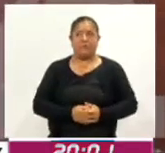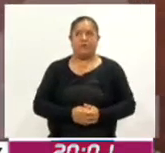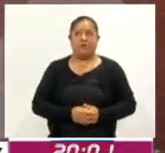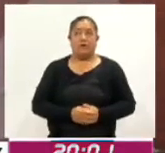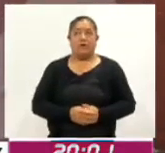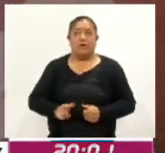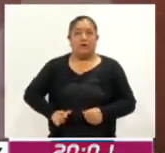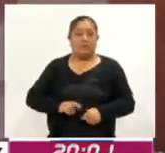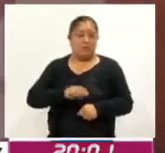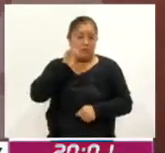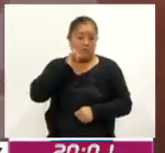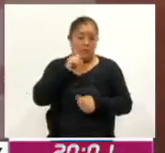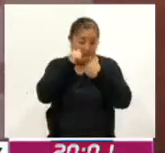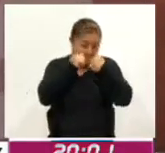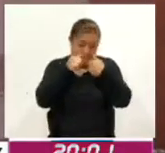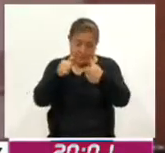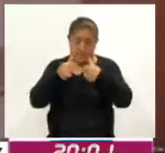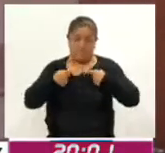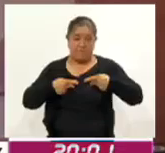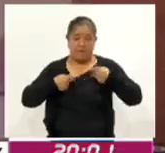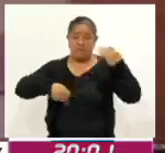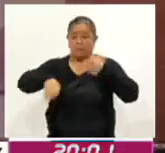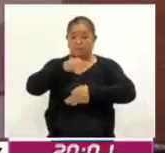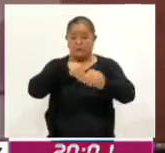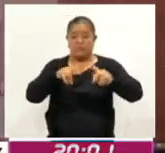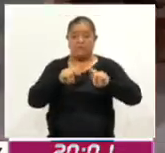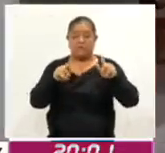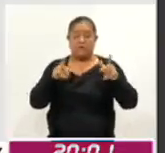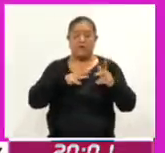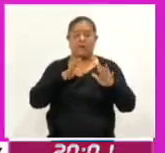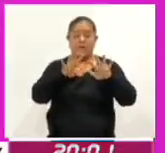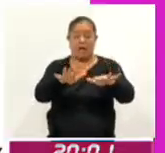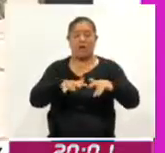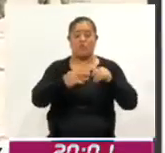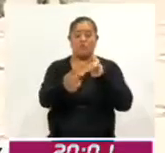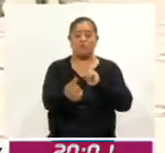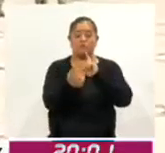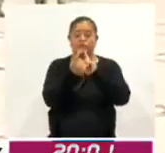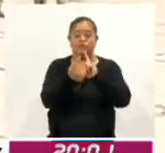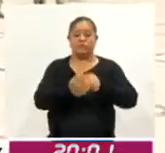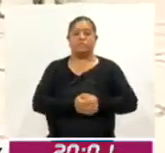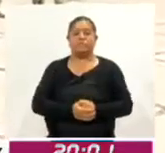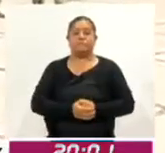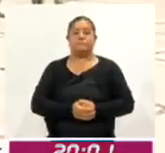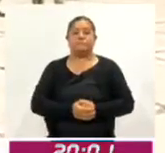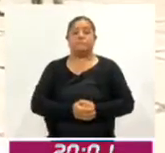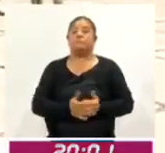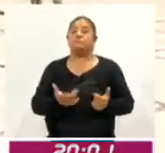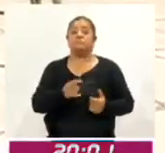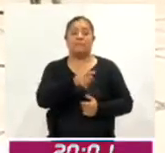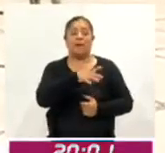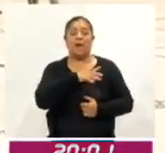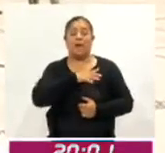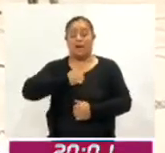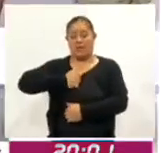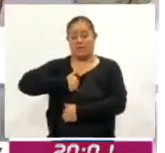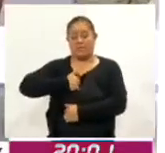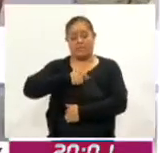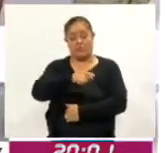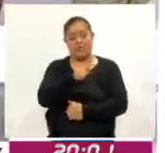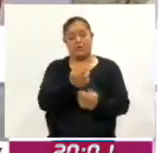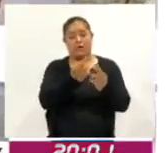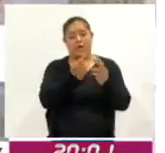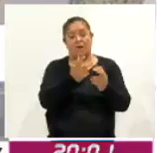Atiende gobernadora Lorena Cuellar a población tlaxcalteca en audiencia pública. Realizan ceremonia de destrucción de armamento autoridades